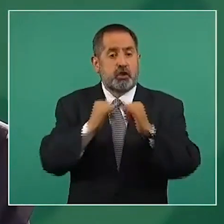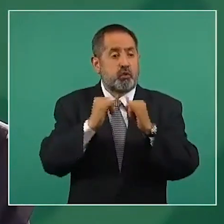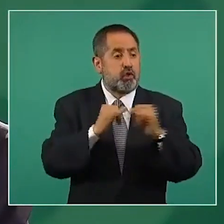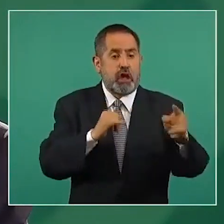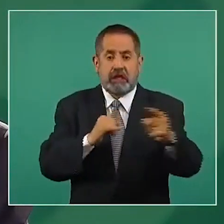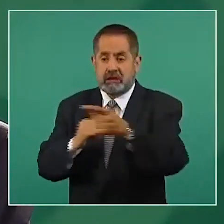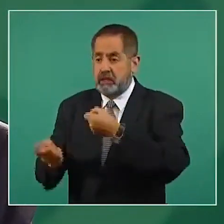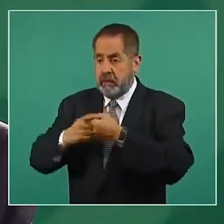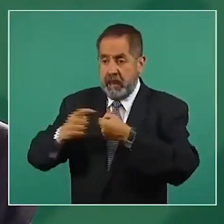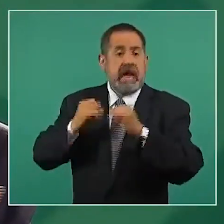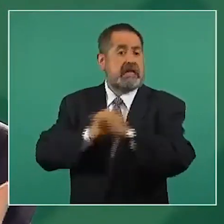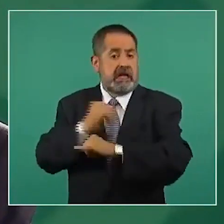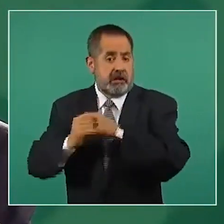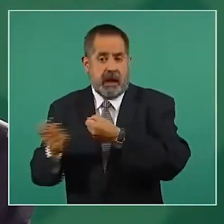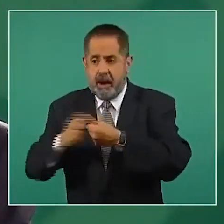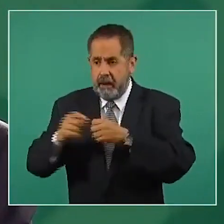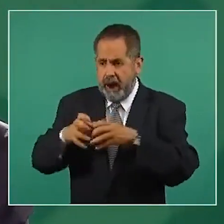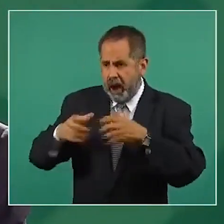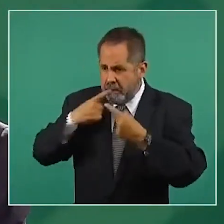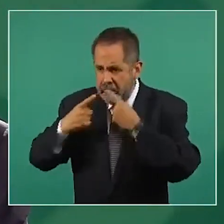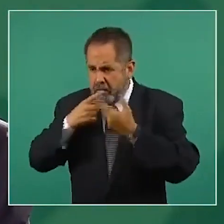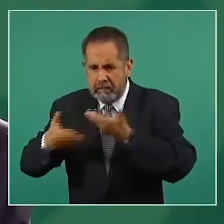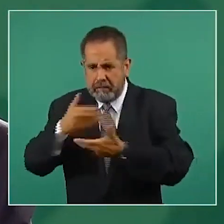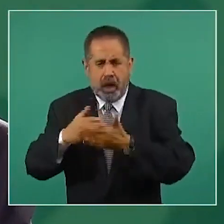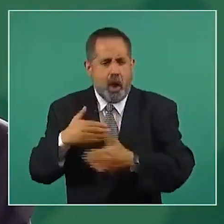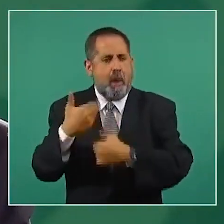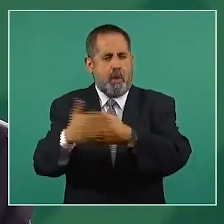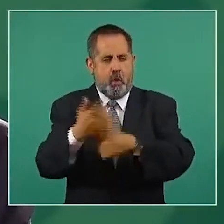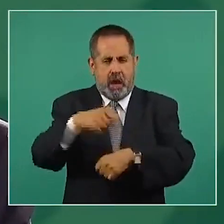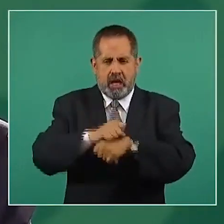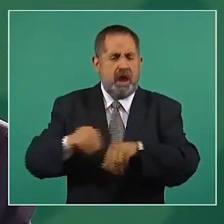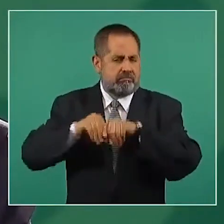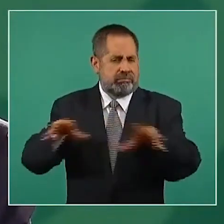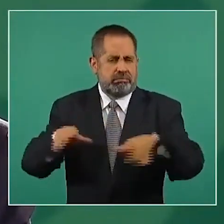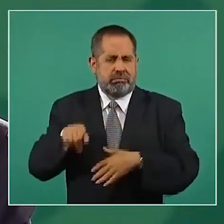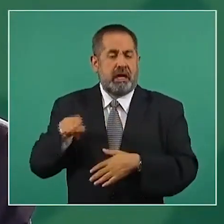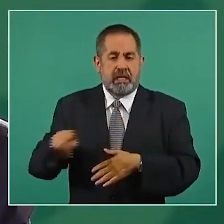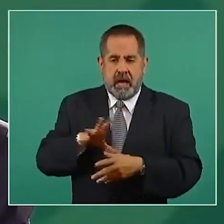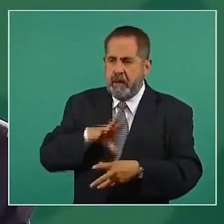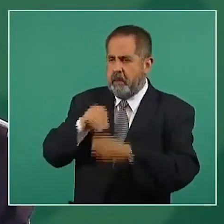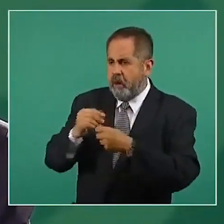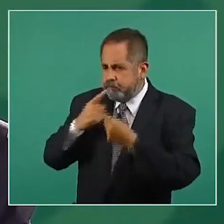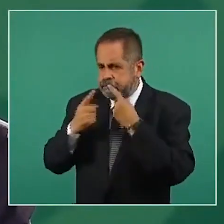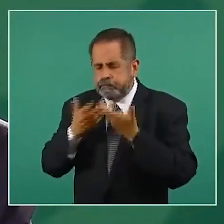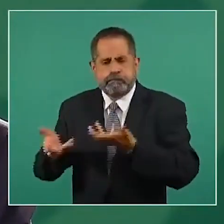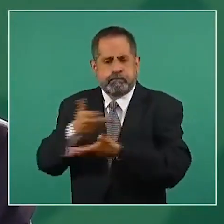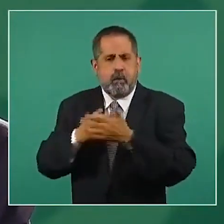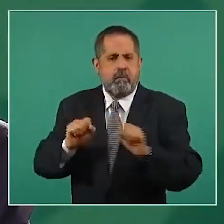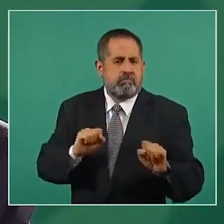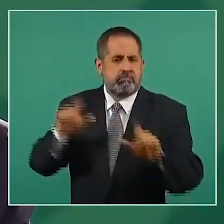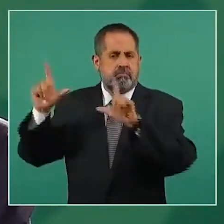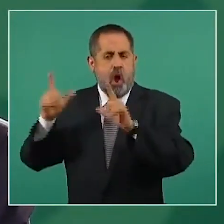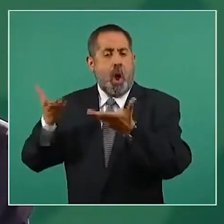nacionales e internacionales, está dando ya frutos. Próximamente, la siguiente semana, justamente participaremos con ellos en la presentación de